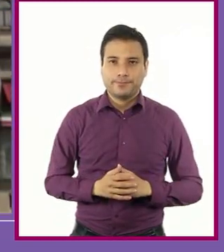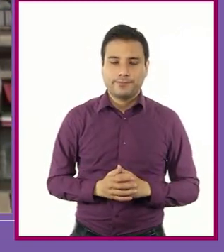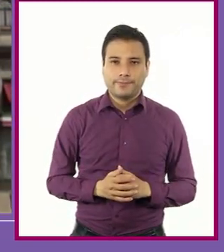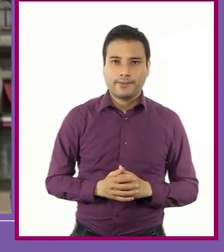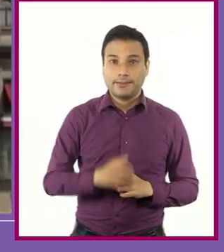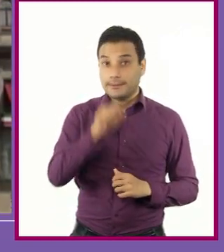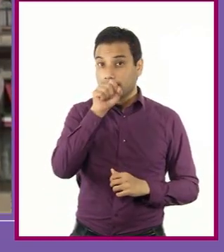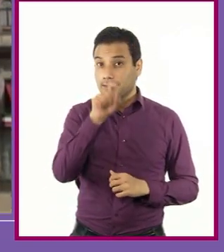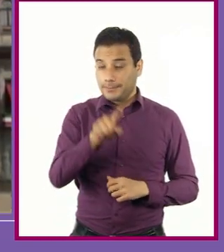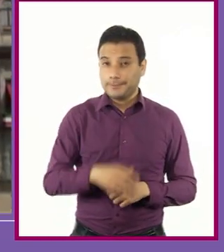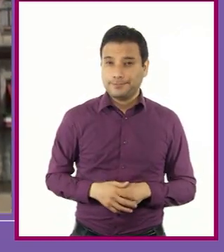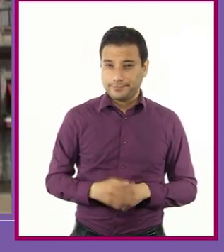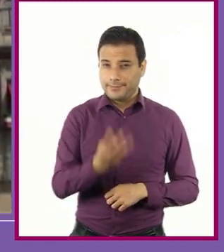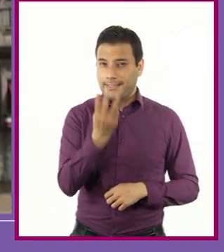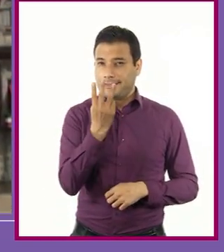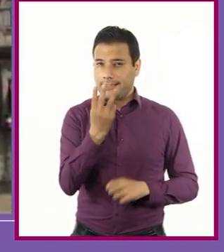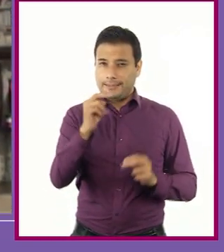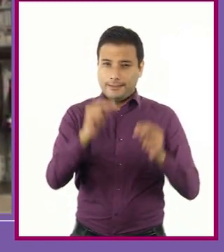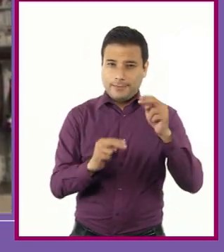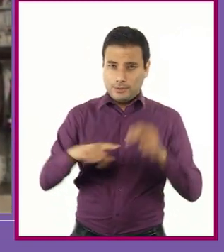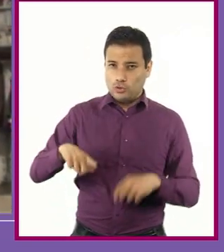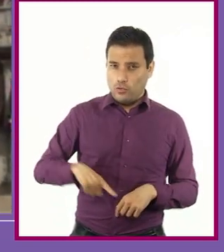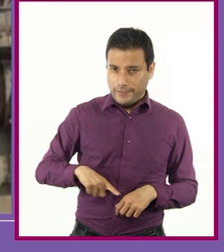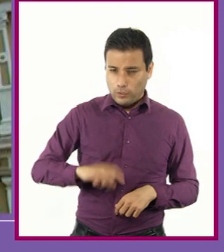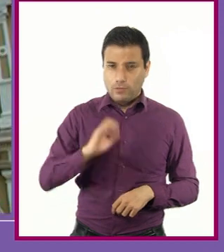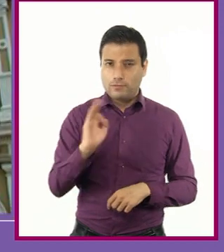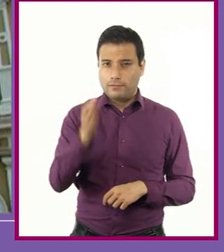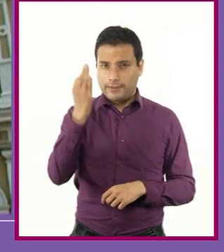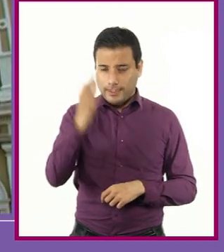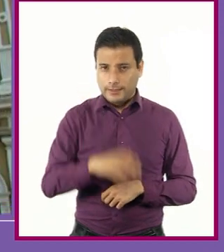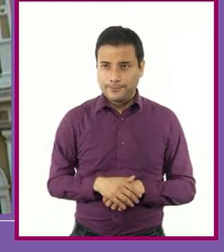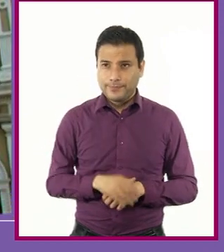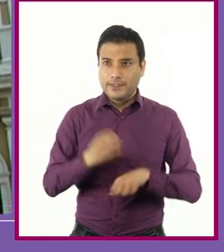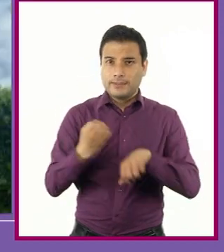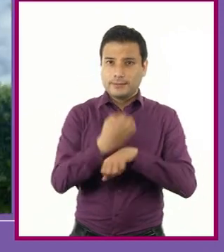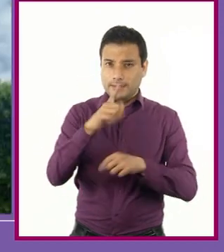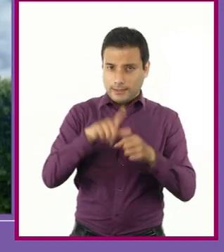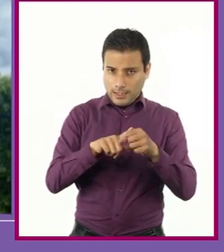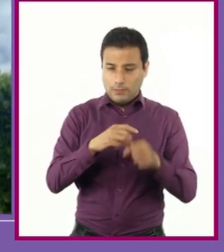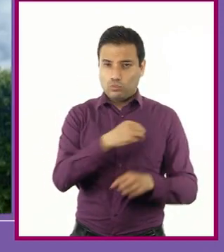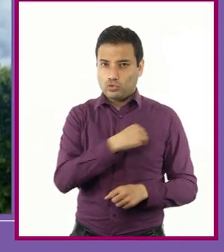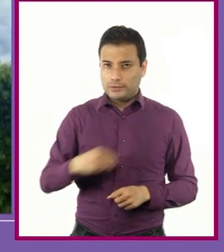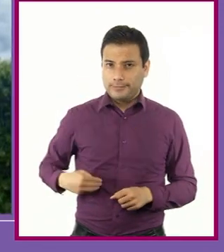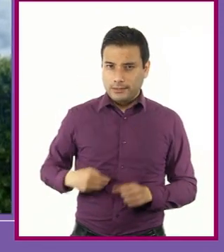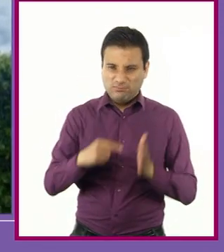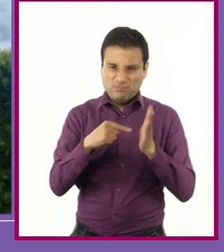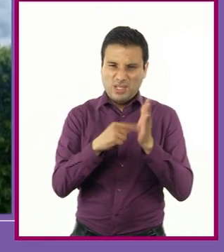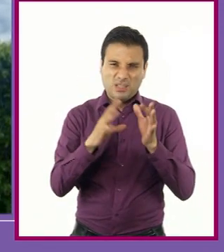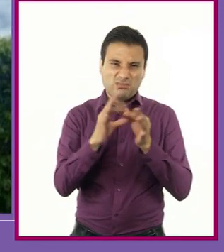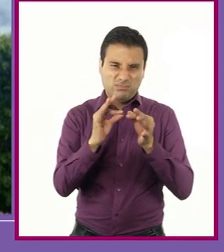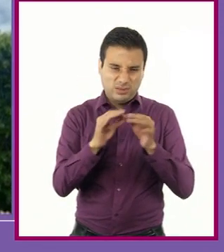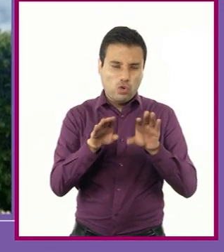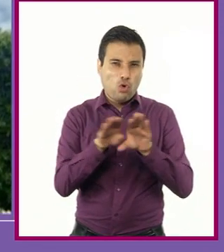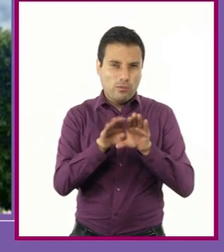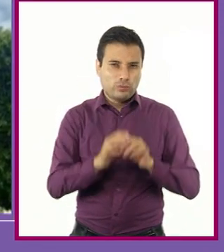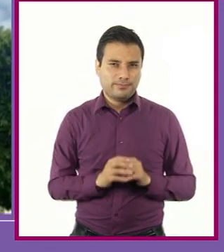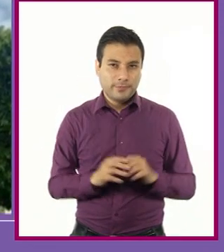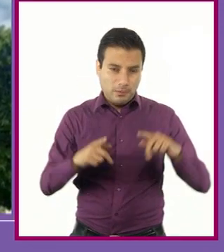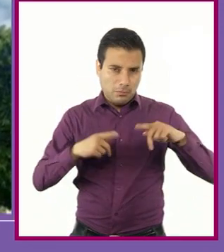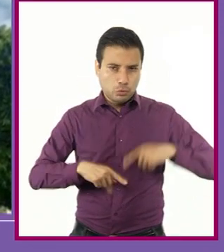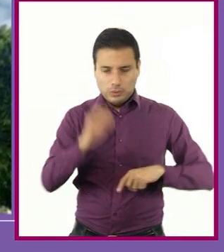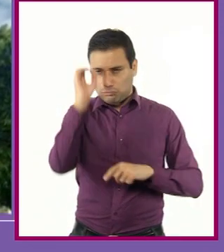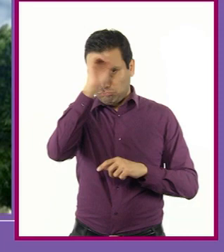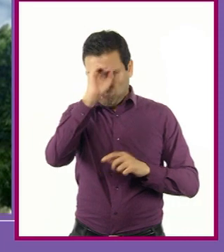los tres órdenes diferenciados del gobierno: el federal, estatal y municipal, junto con la opinión de los ciudadanos.